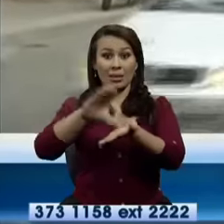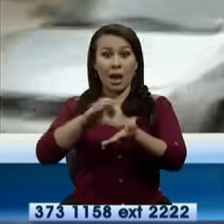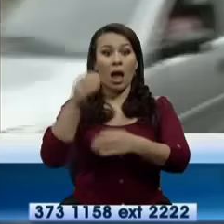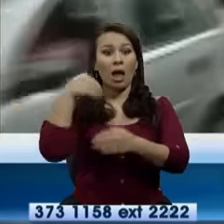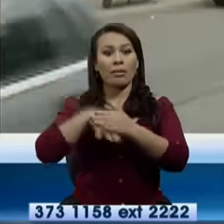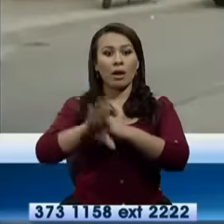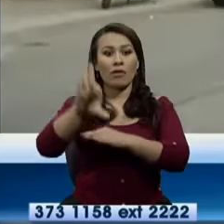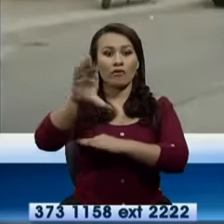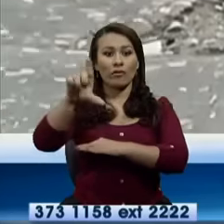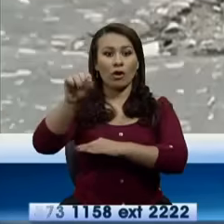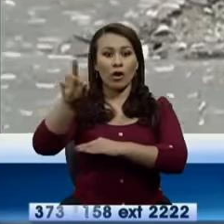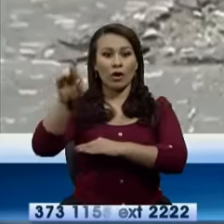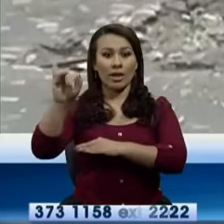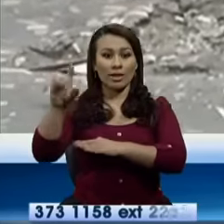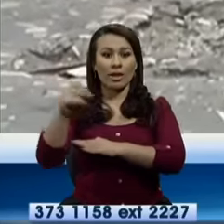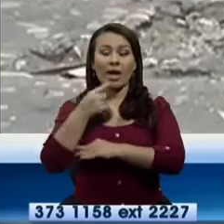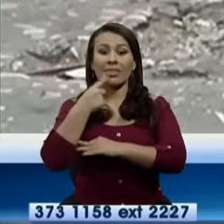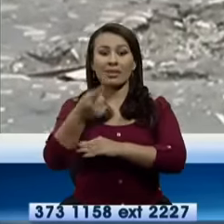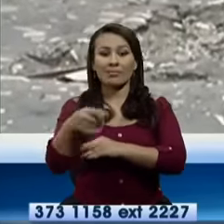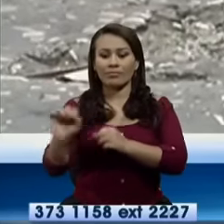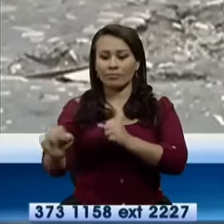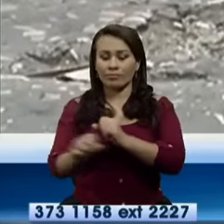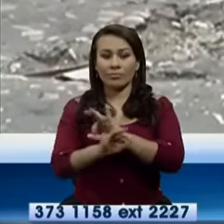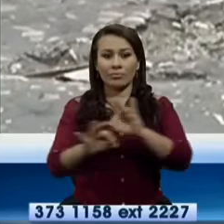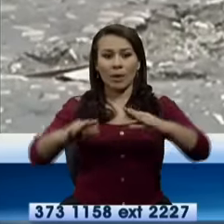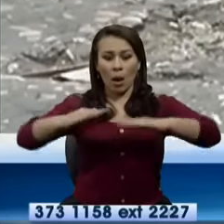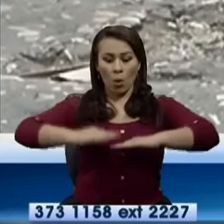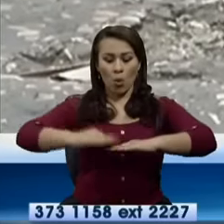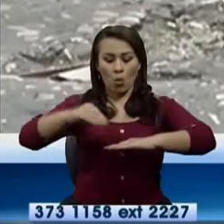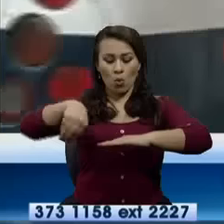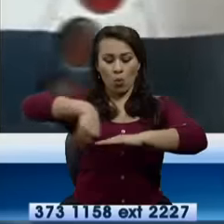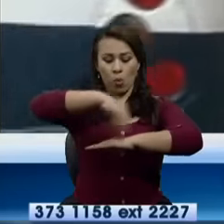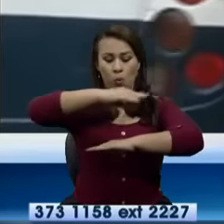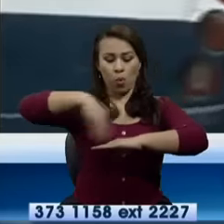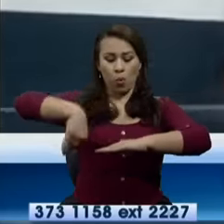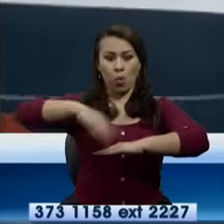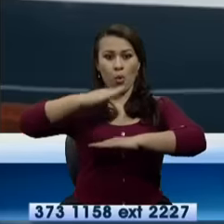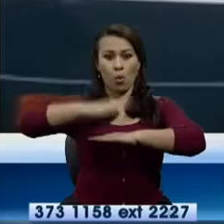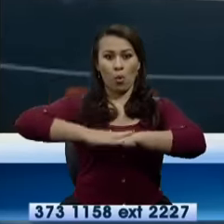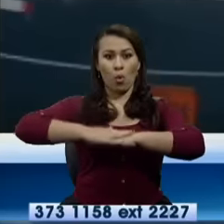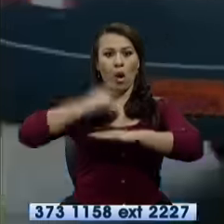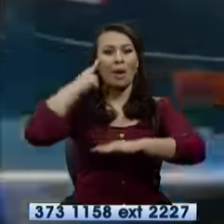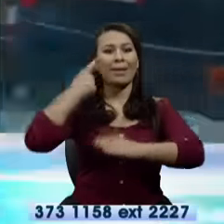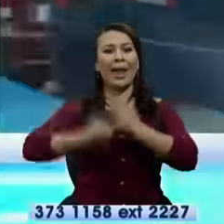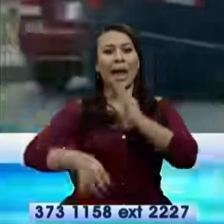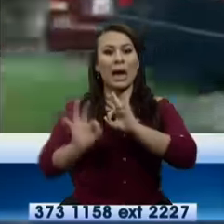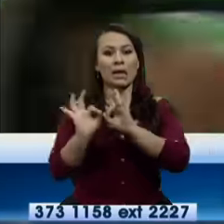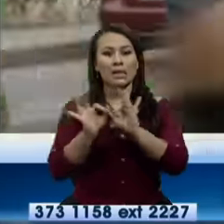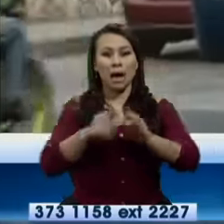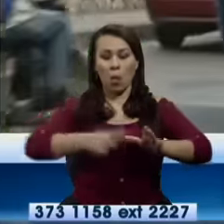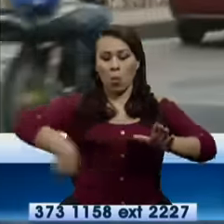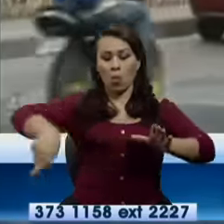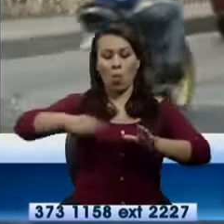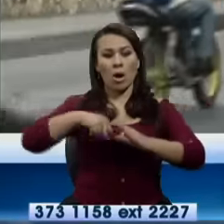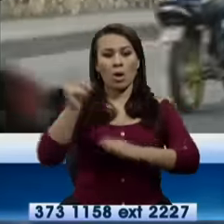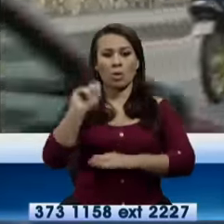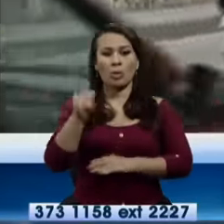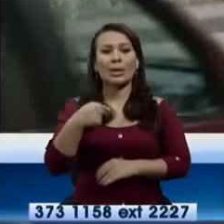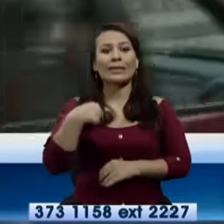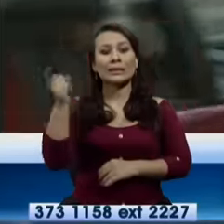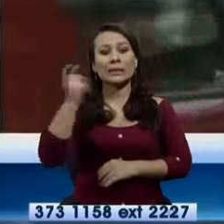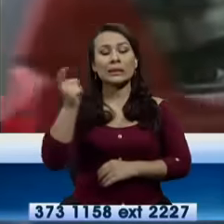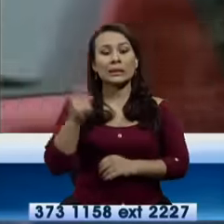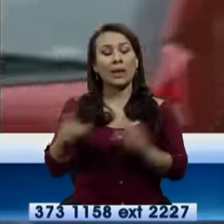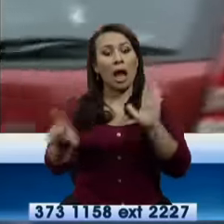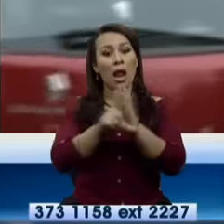Florida Norte dentro del plan de asfaltado urge un reordenamiento del tráfico vehicular y Obra civil que ayude